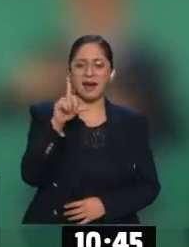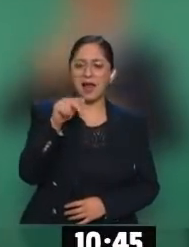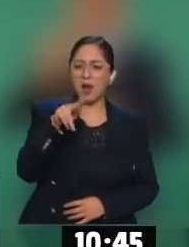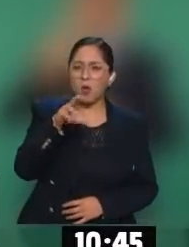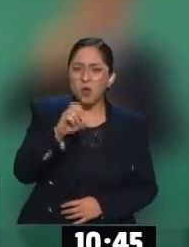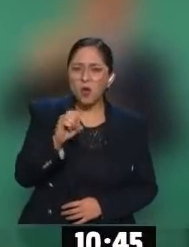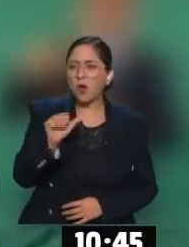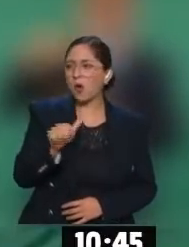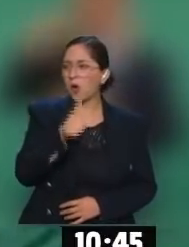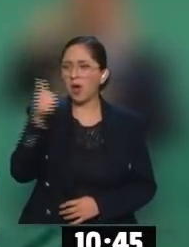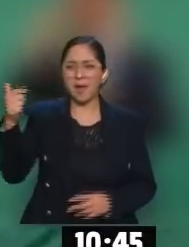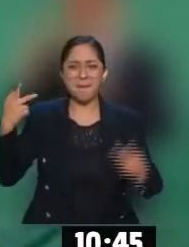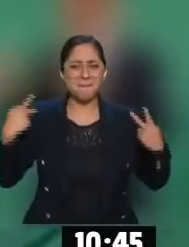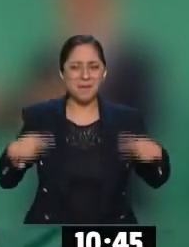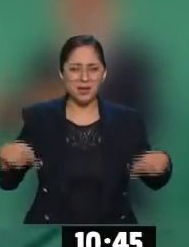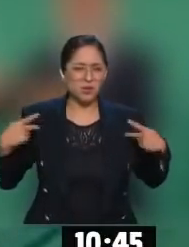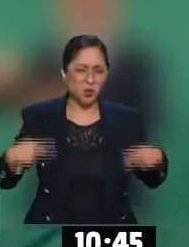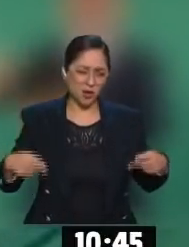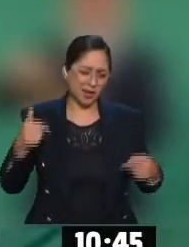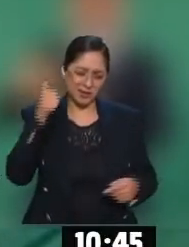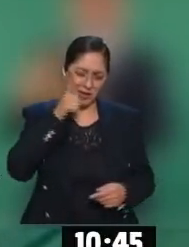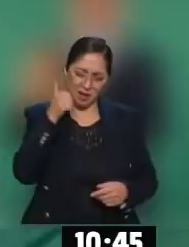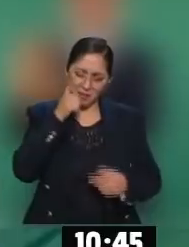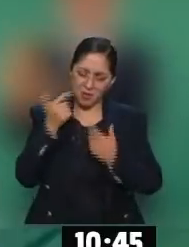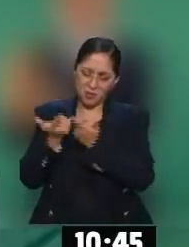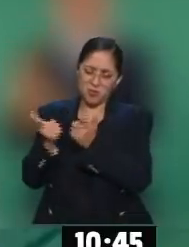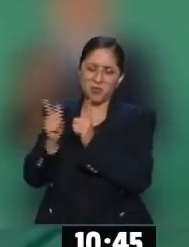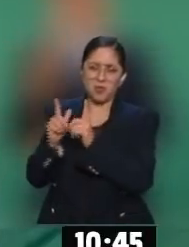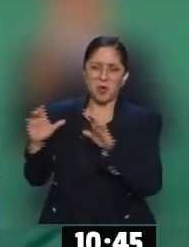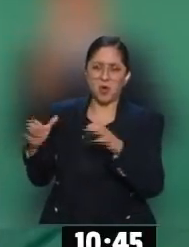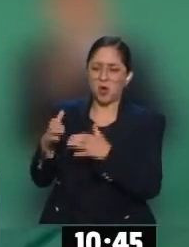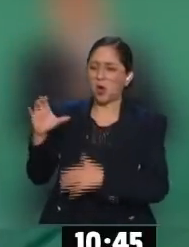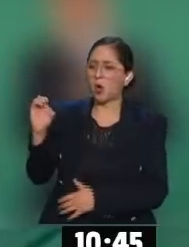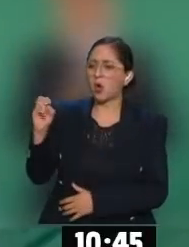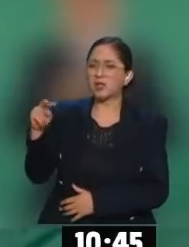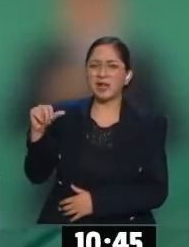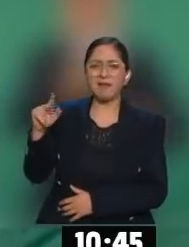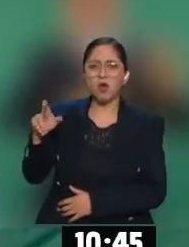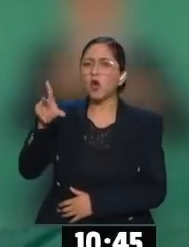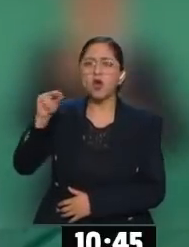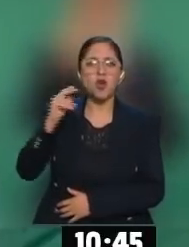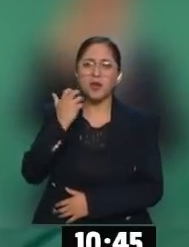conservadores, no quieren que hayan clases